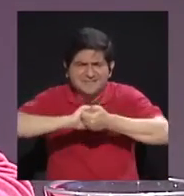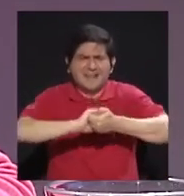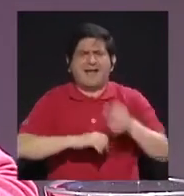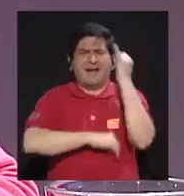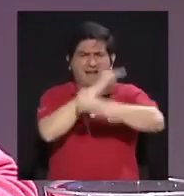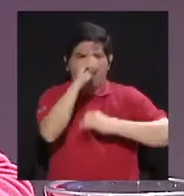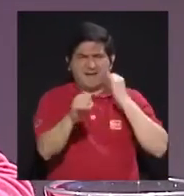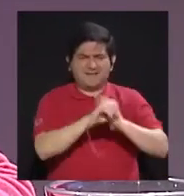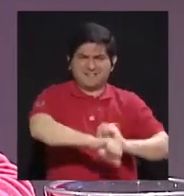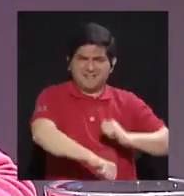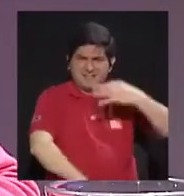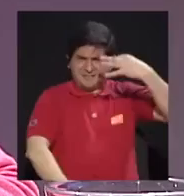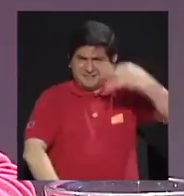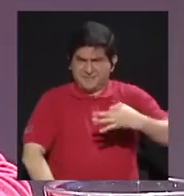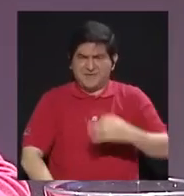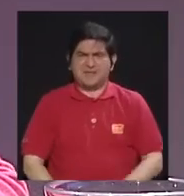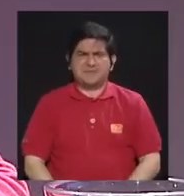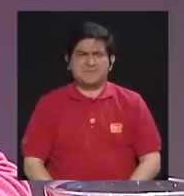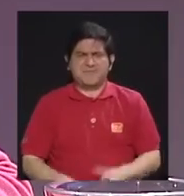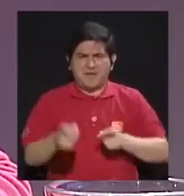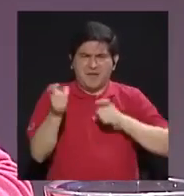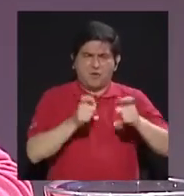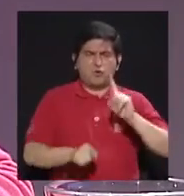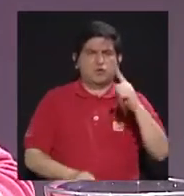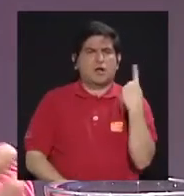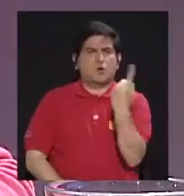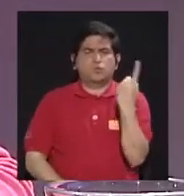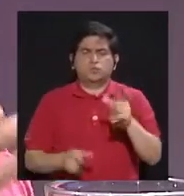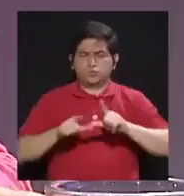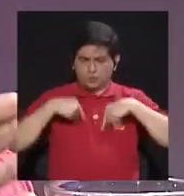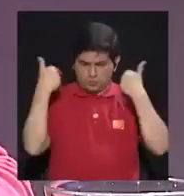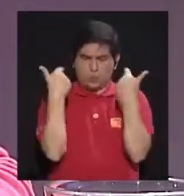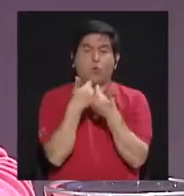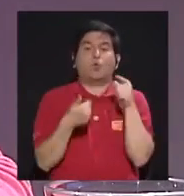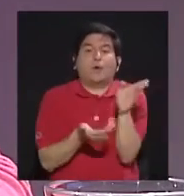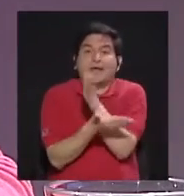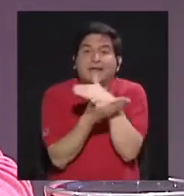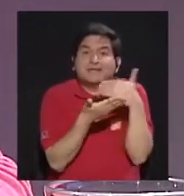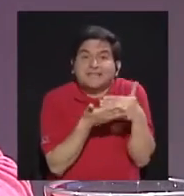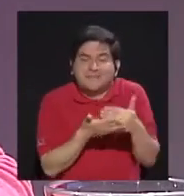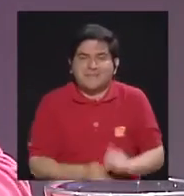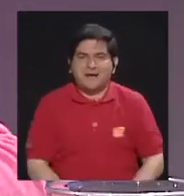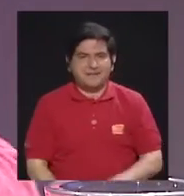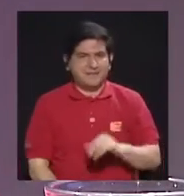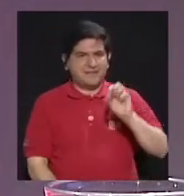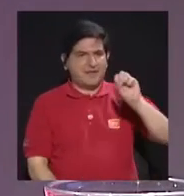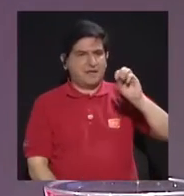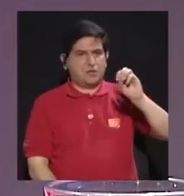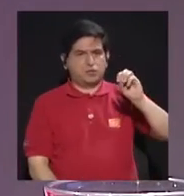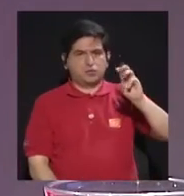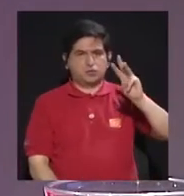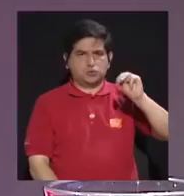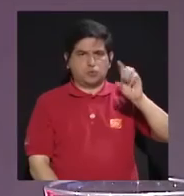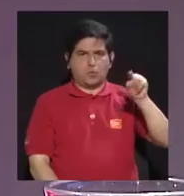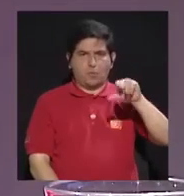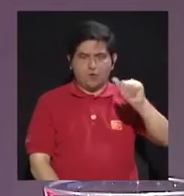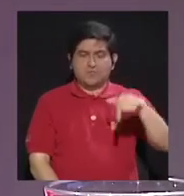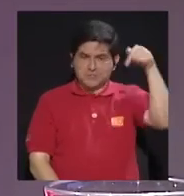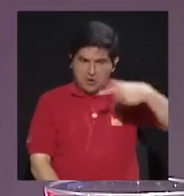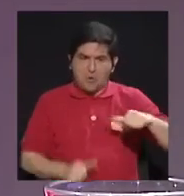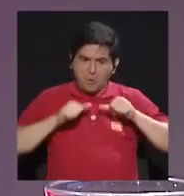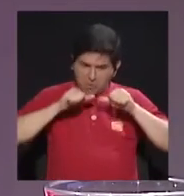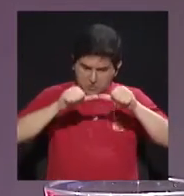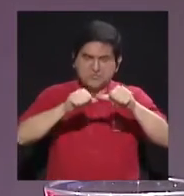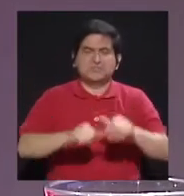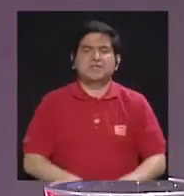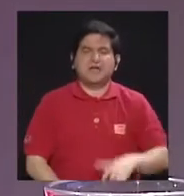internacionales que consoliden la hegemonía del poder de un grupo. Esa parte del somocismo la continuamos viendo hoy en